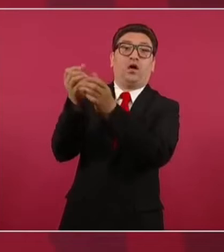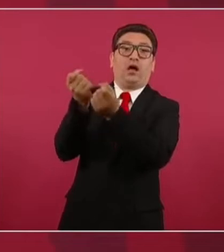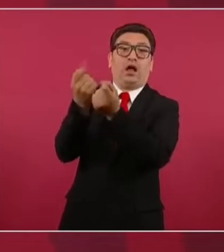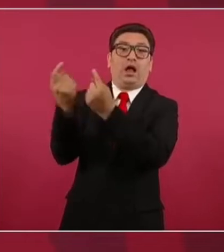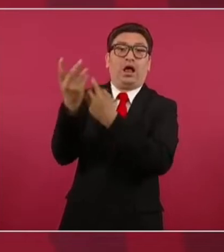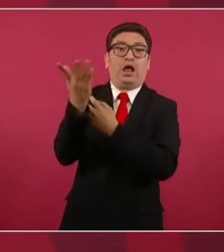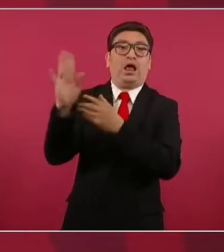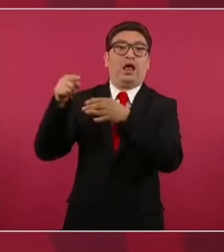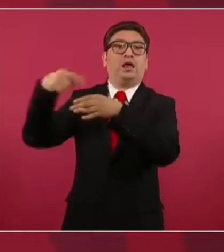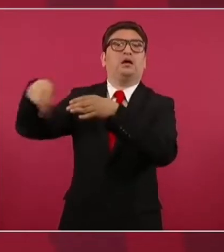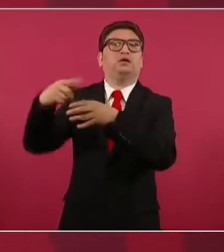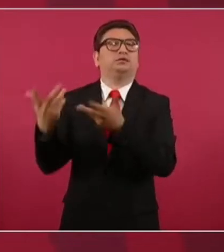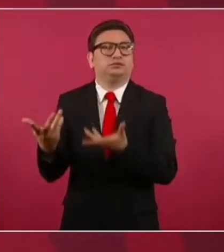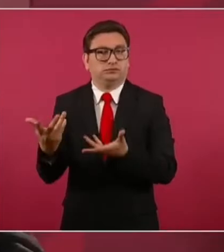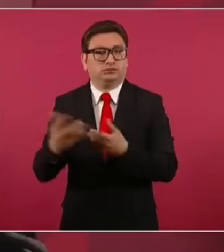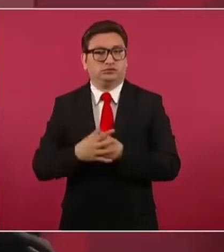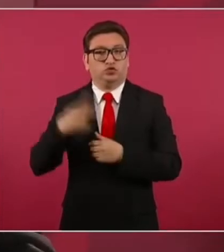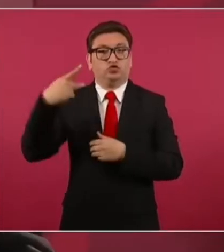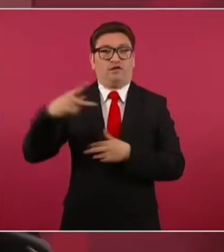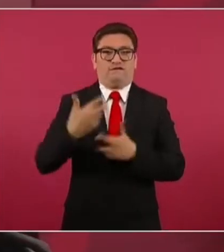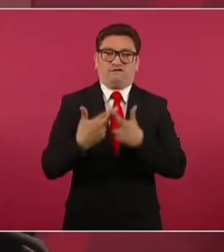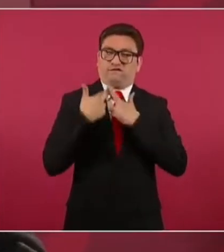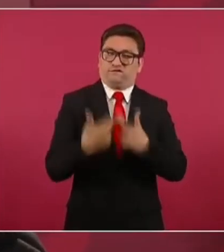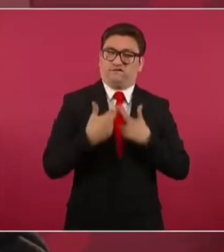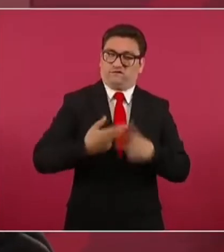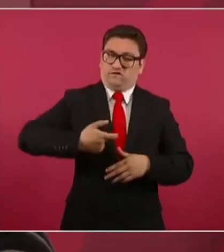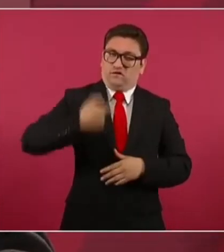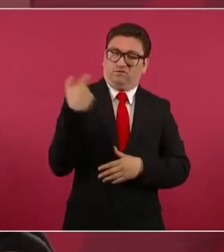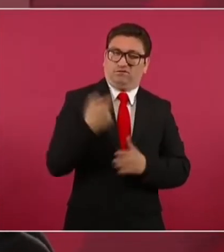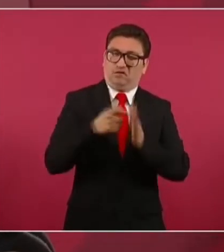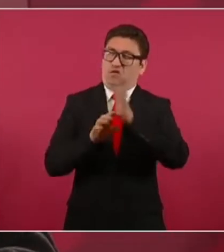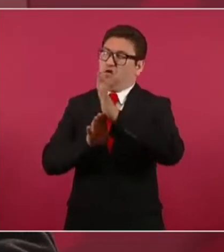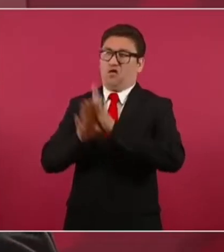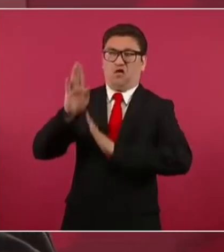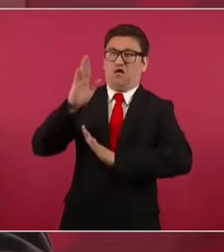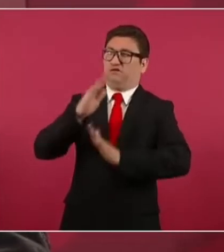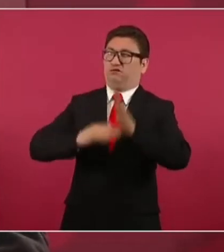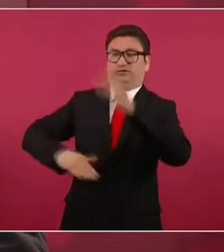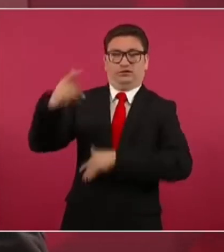han visto crecer sus riquezas como nunca.